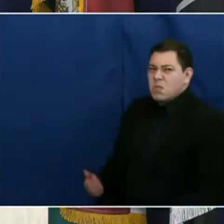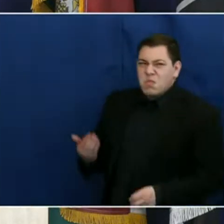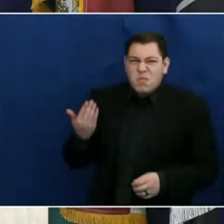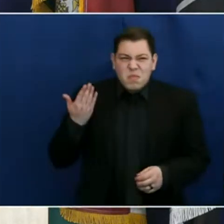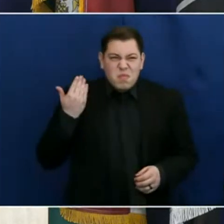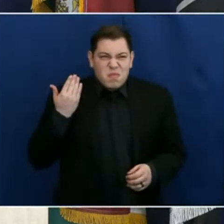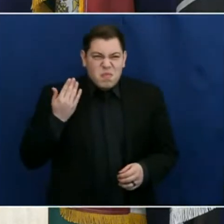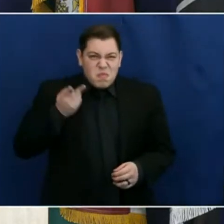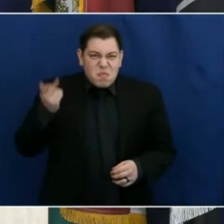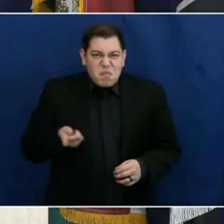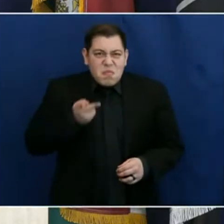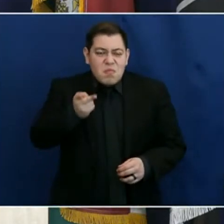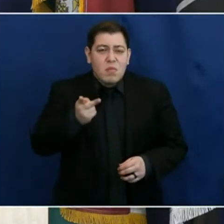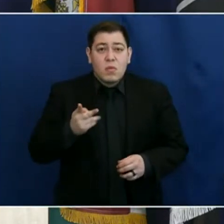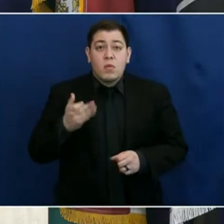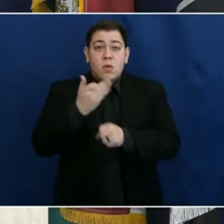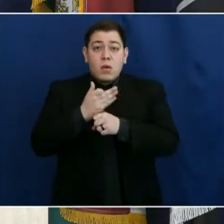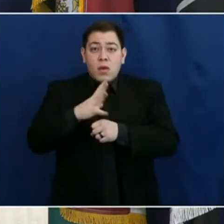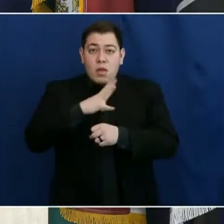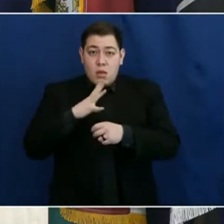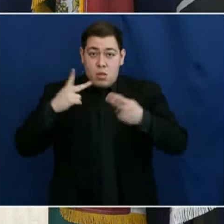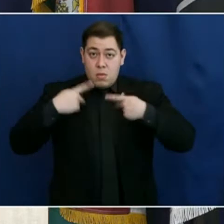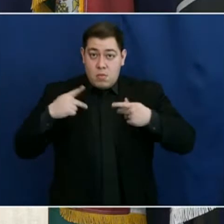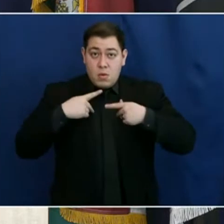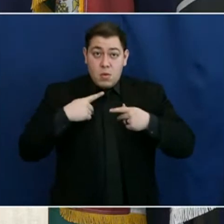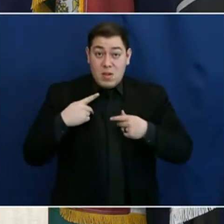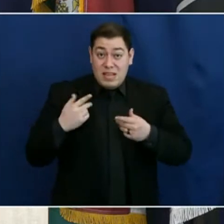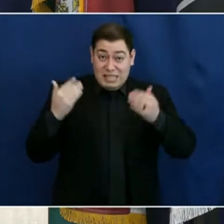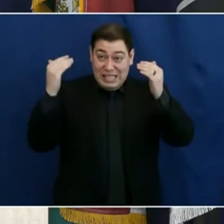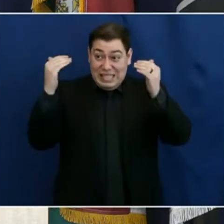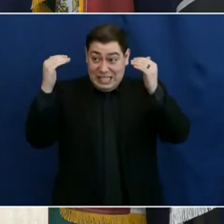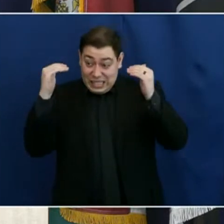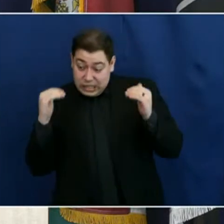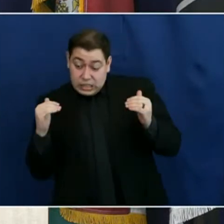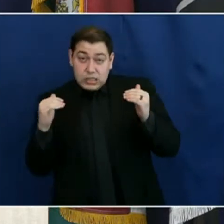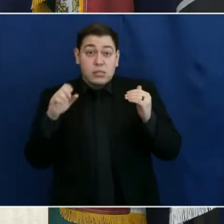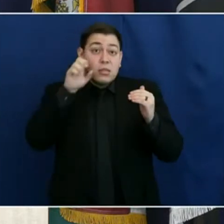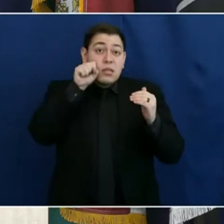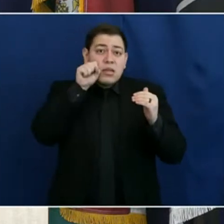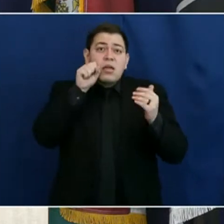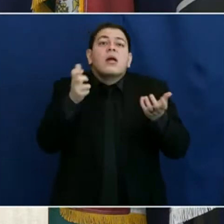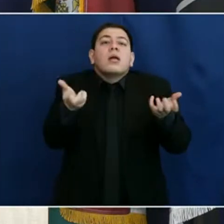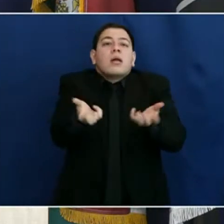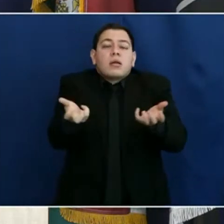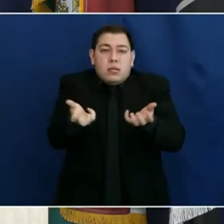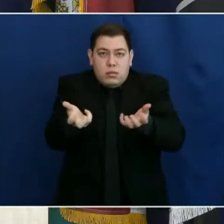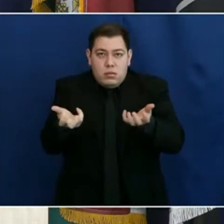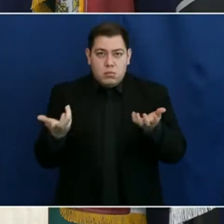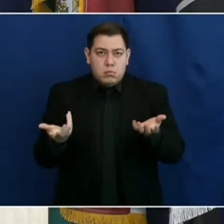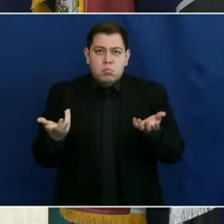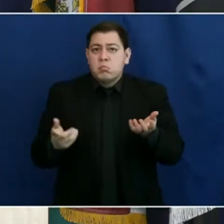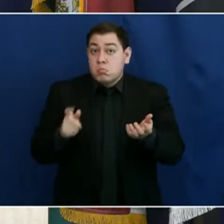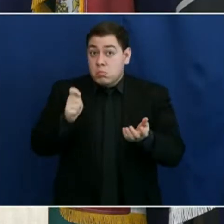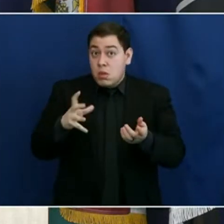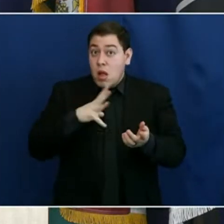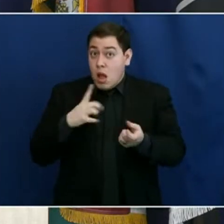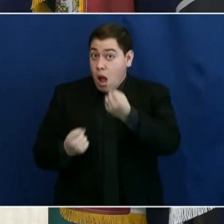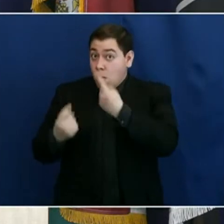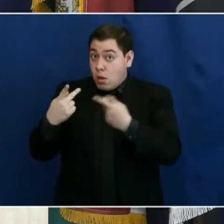que entramos a esta nueva fase naranja, qué hacemos con las personas que no están completamente